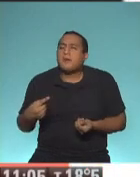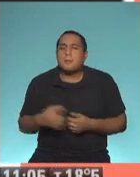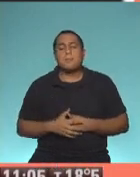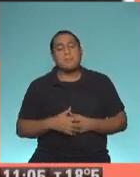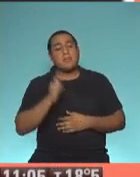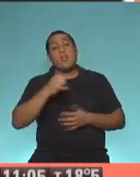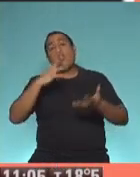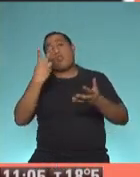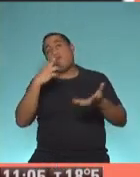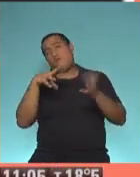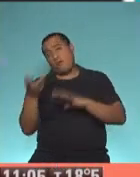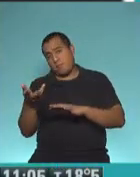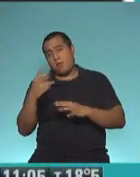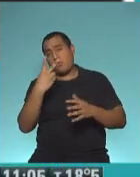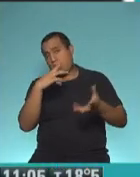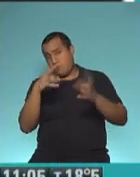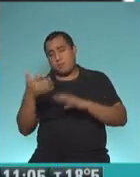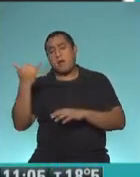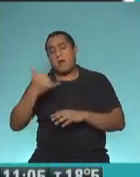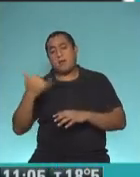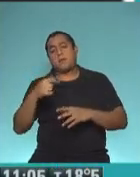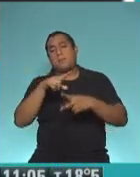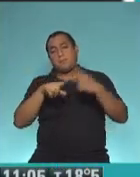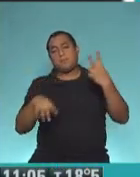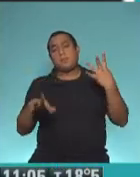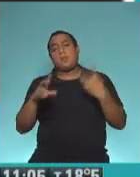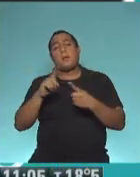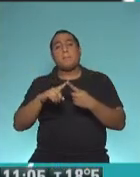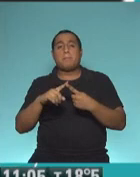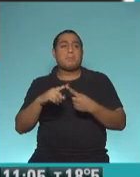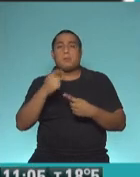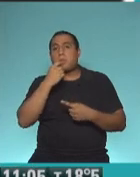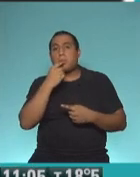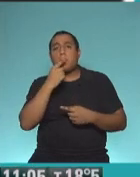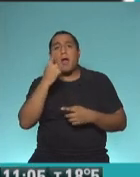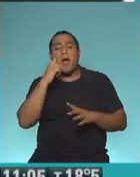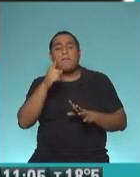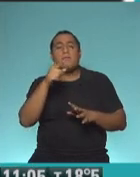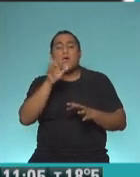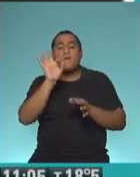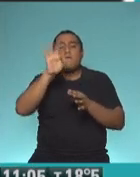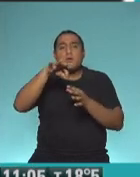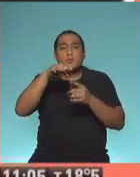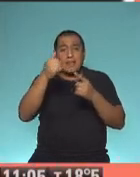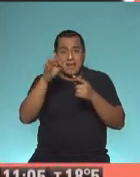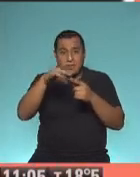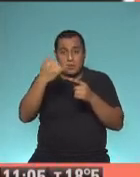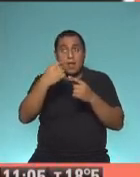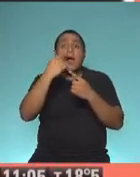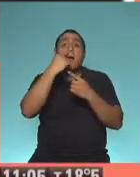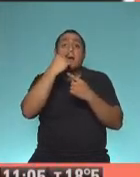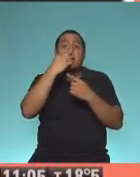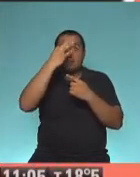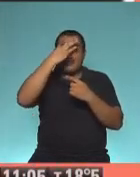el coronavirus. Hay una manera de testear si vos tenés el virus en la nariz o tuviste el virus en la